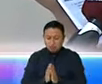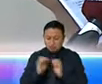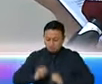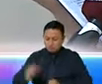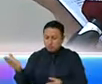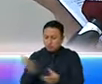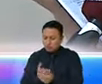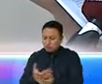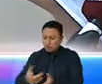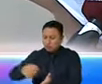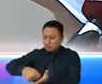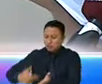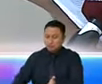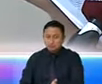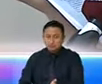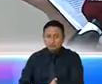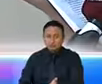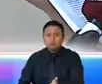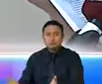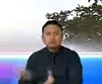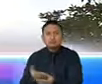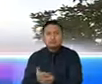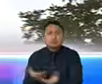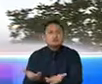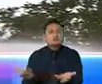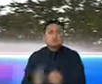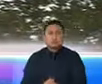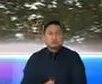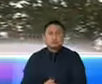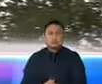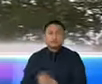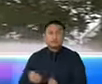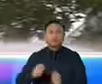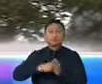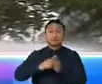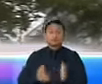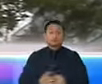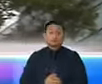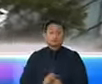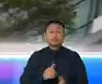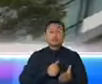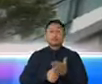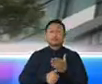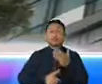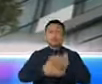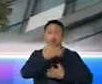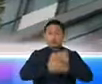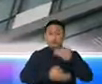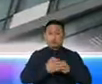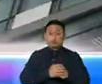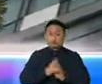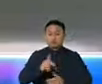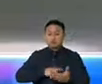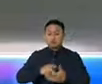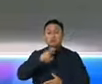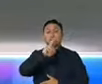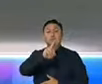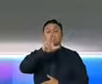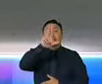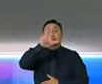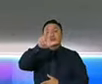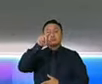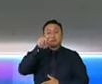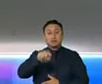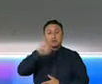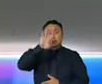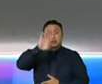de entrega-recepción. ¿Dónde están esas actas? Según la Contraloría, el Ministerio de Justicia habría pagado